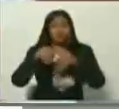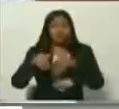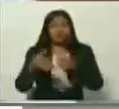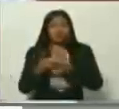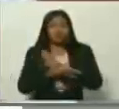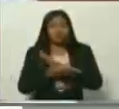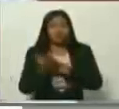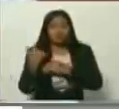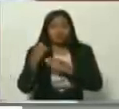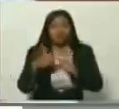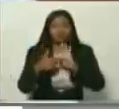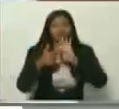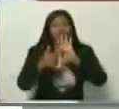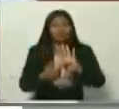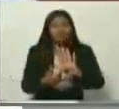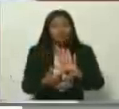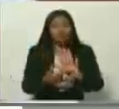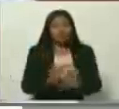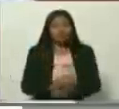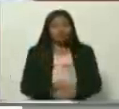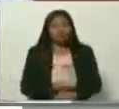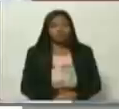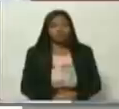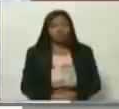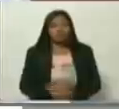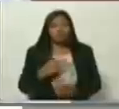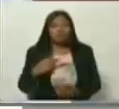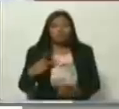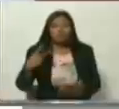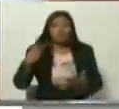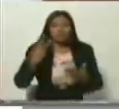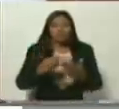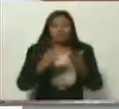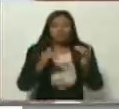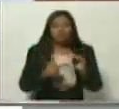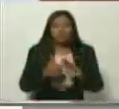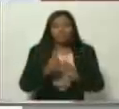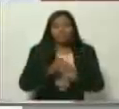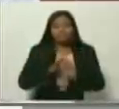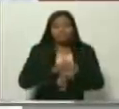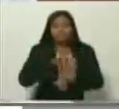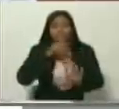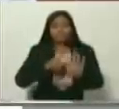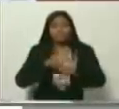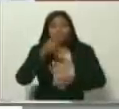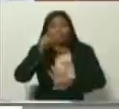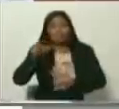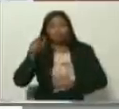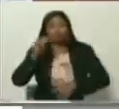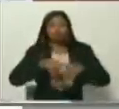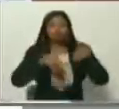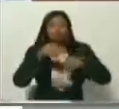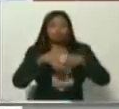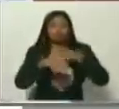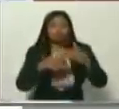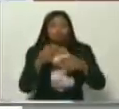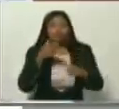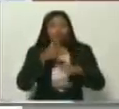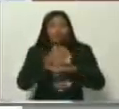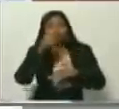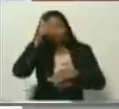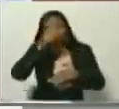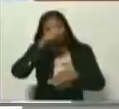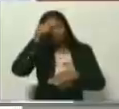deben expresar la voluntad de la mayoría de los electores que fueron el